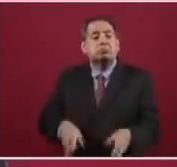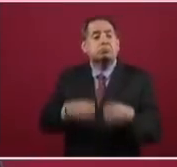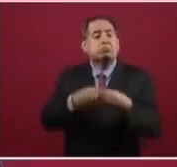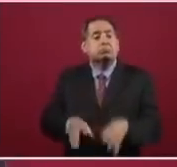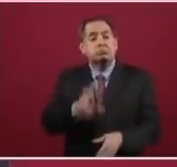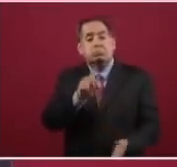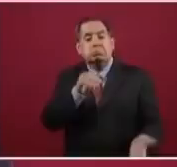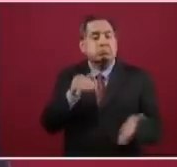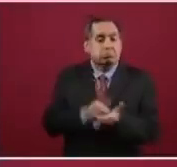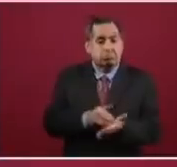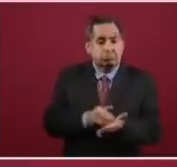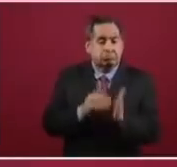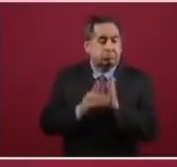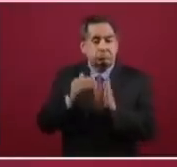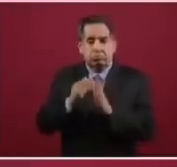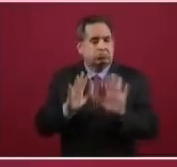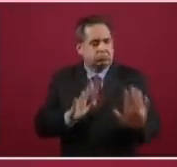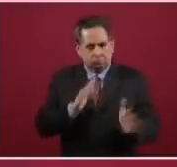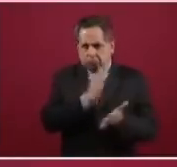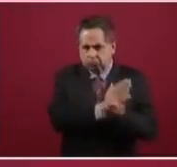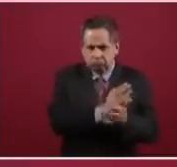30 mil millones